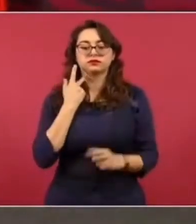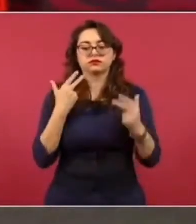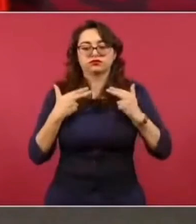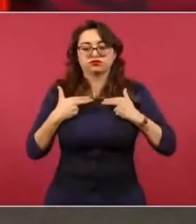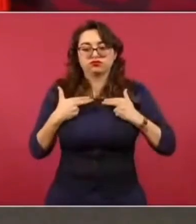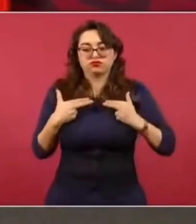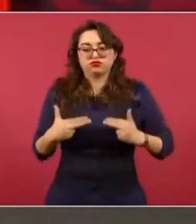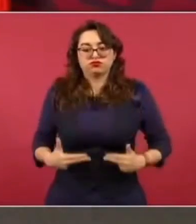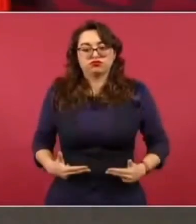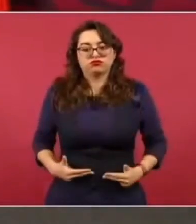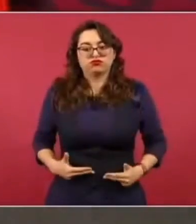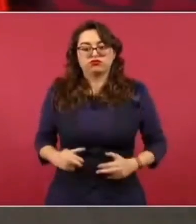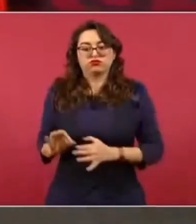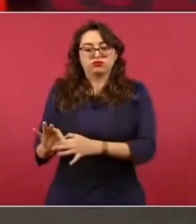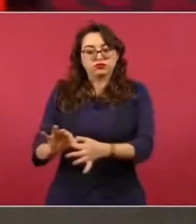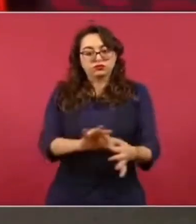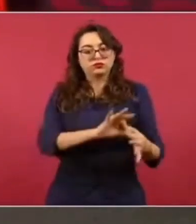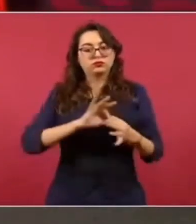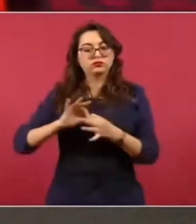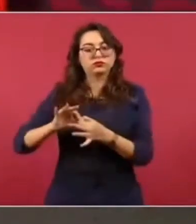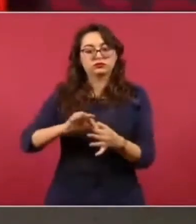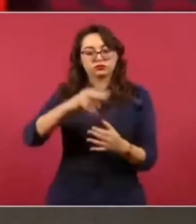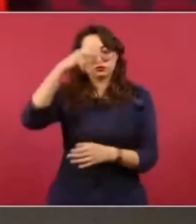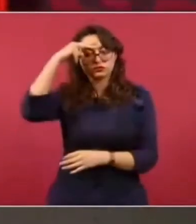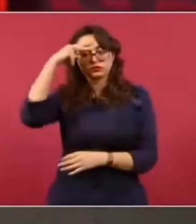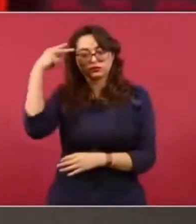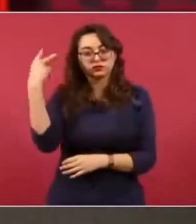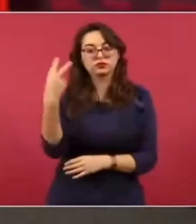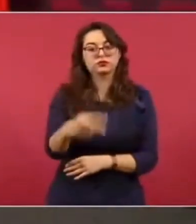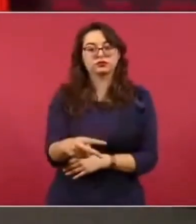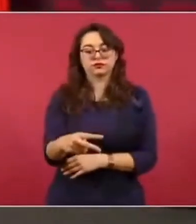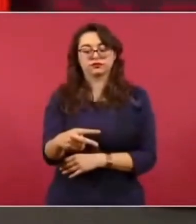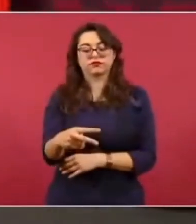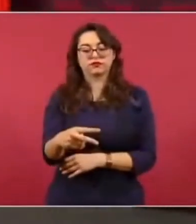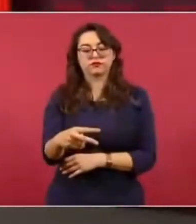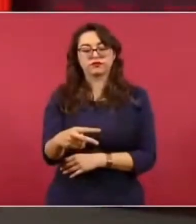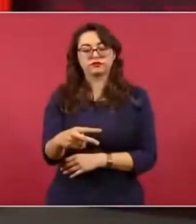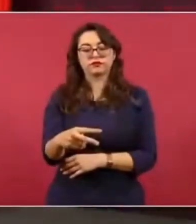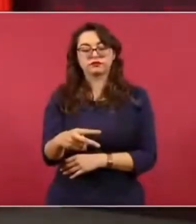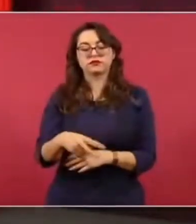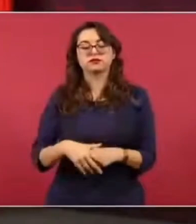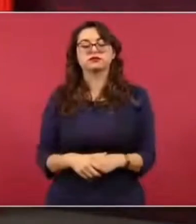teorizar sobre eso, que al final es lo que